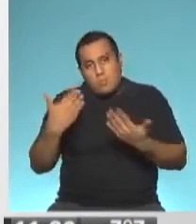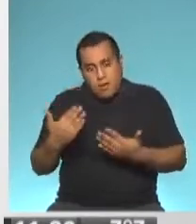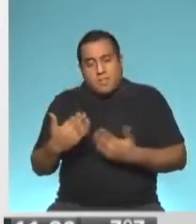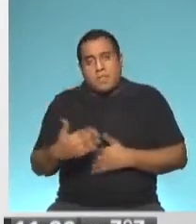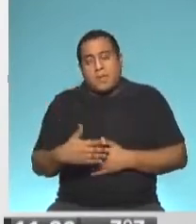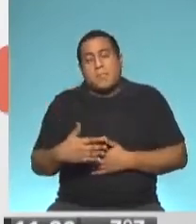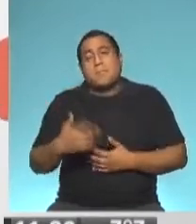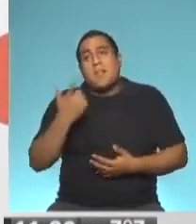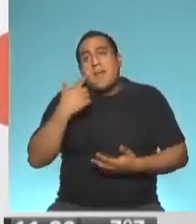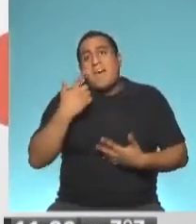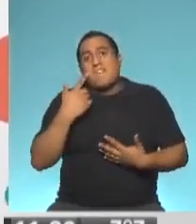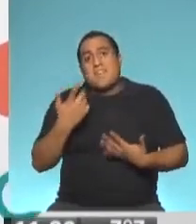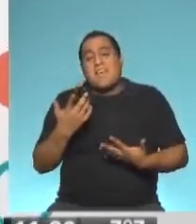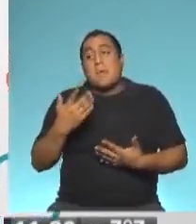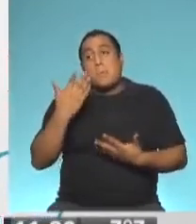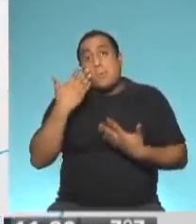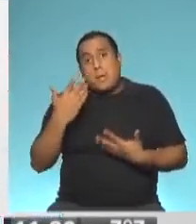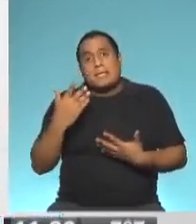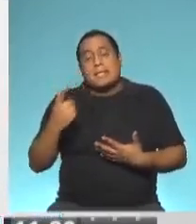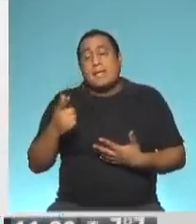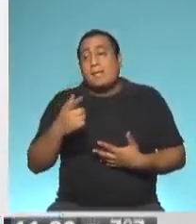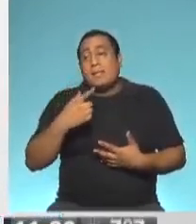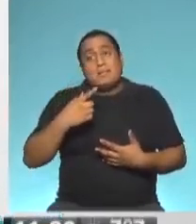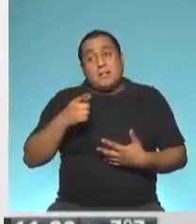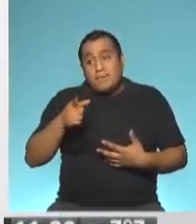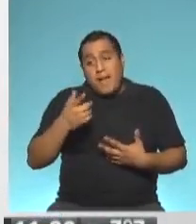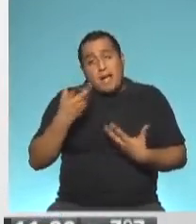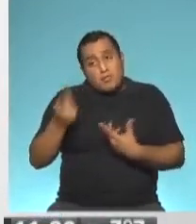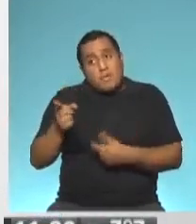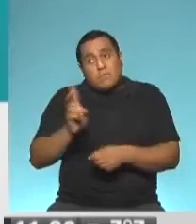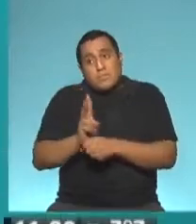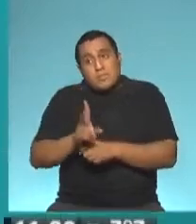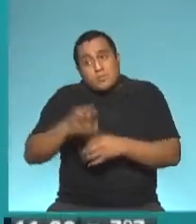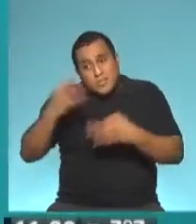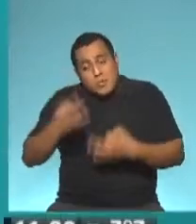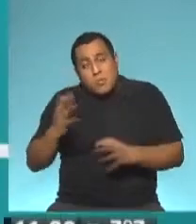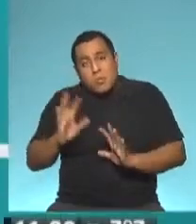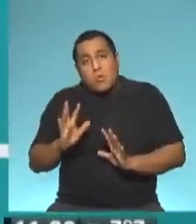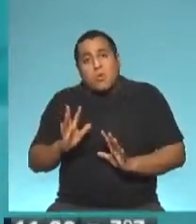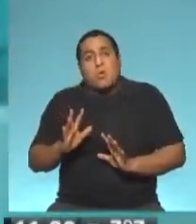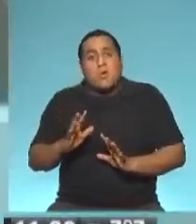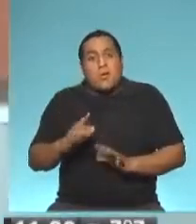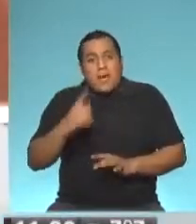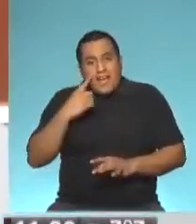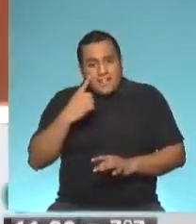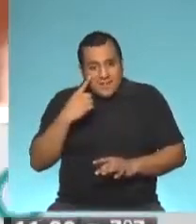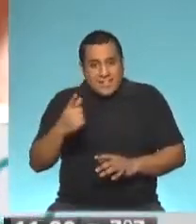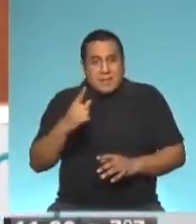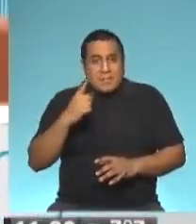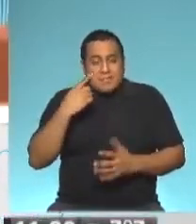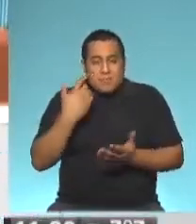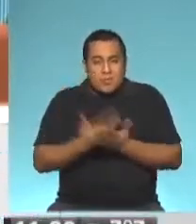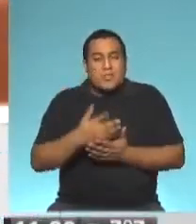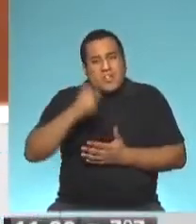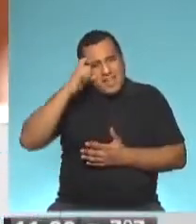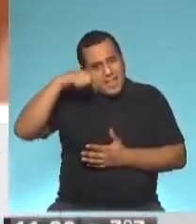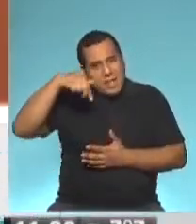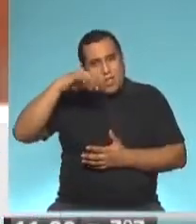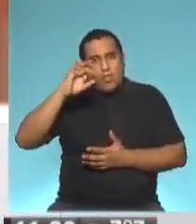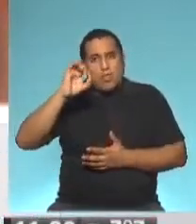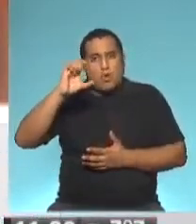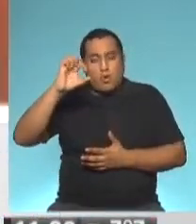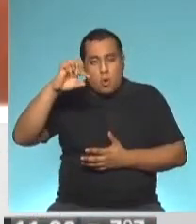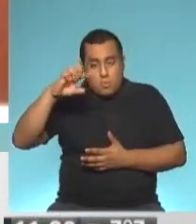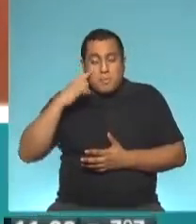y tratar de mostrarle al paciente que vamos a hacer lo que es seguro para ellos. La idea de EndoCOV es eso, es decir, estas son las clasificaciones que genera